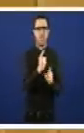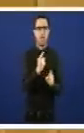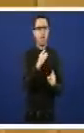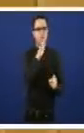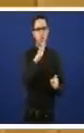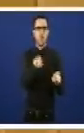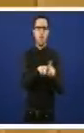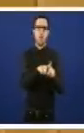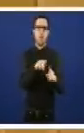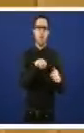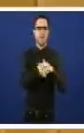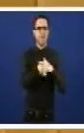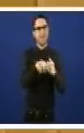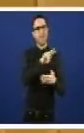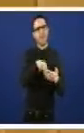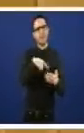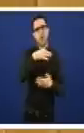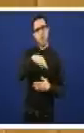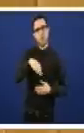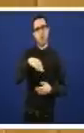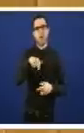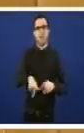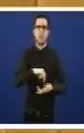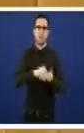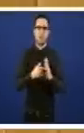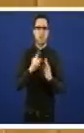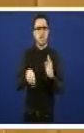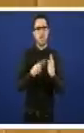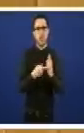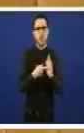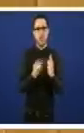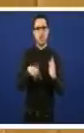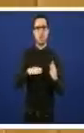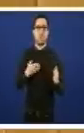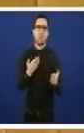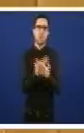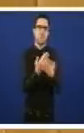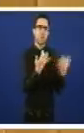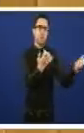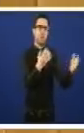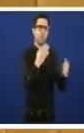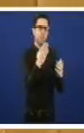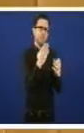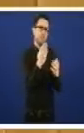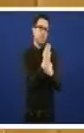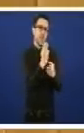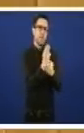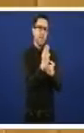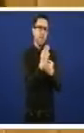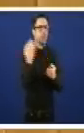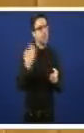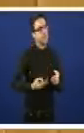única deste proxecto de lei. É reivindicar o Parlamento como centro do sistema democrático, é reivindicar o